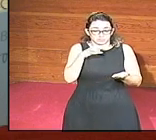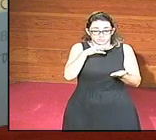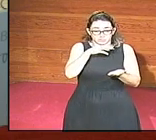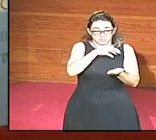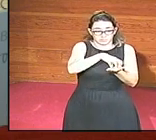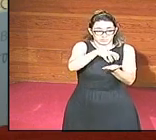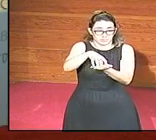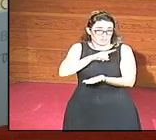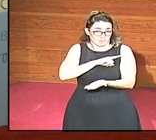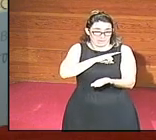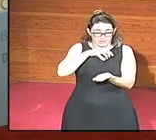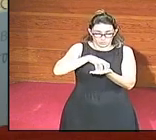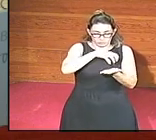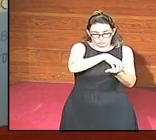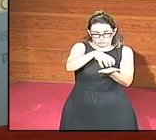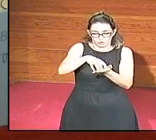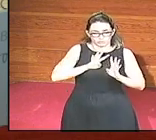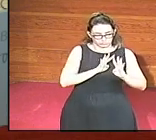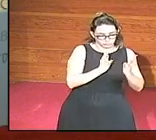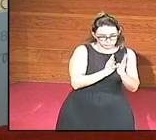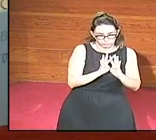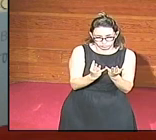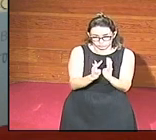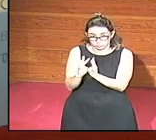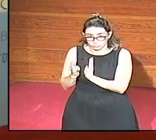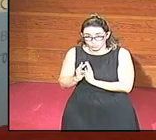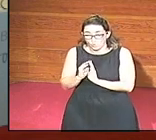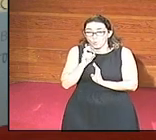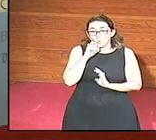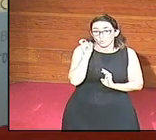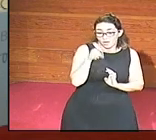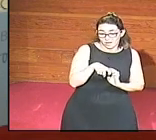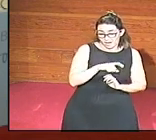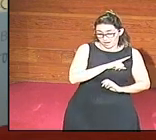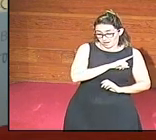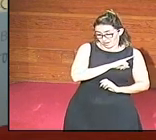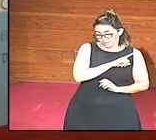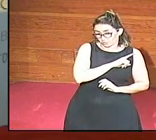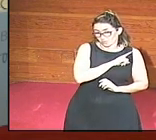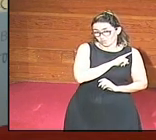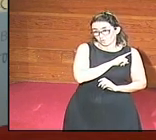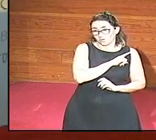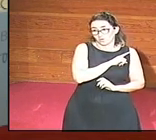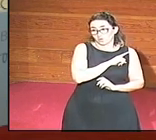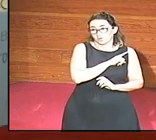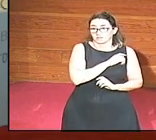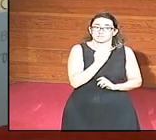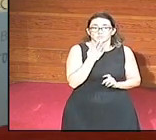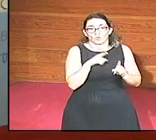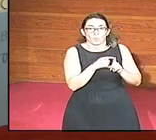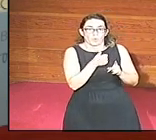estos cuarteles hasta que el ejército ucraniano, que de aquella pues era un poco el ejército de Pancho